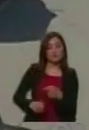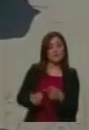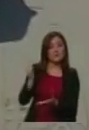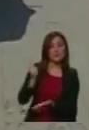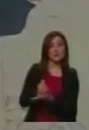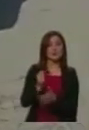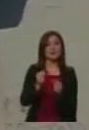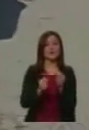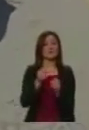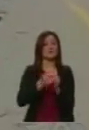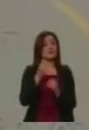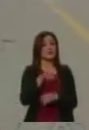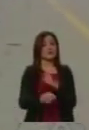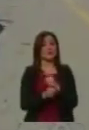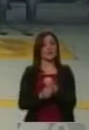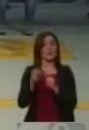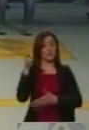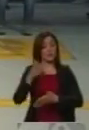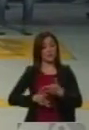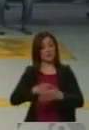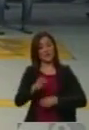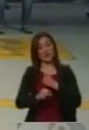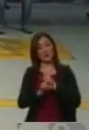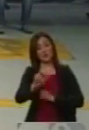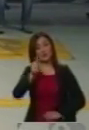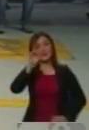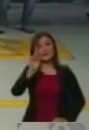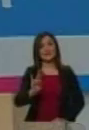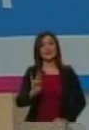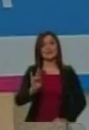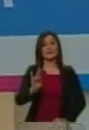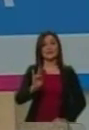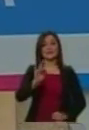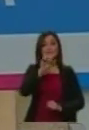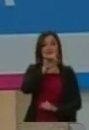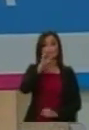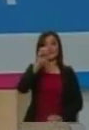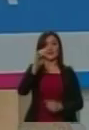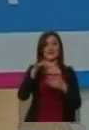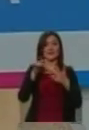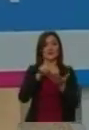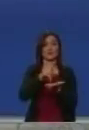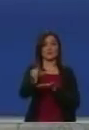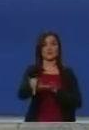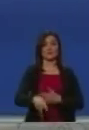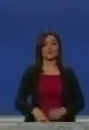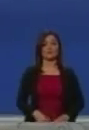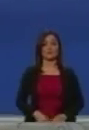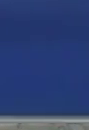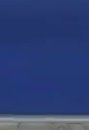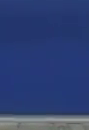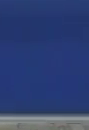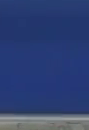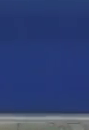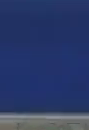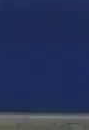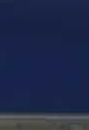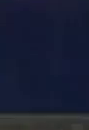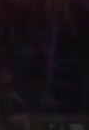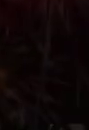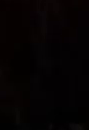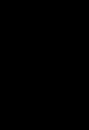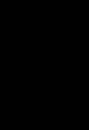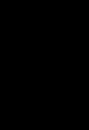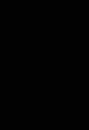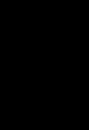el vehículo hasta fin de año, la multa en 2017 será de $100. Helen Quiñones, 24 horas.